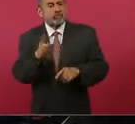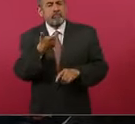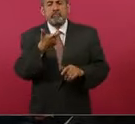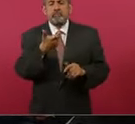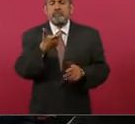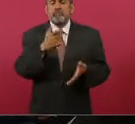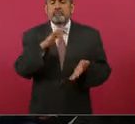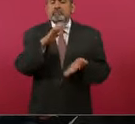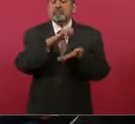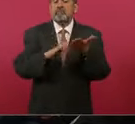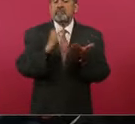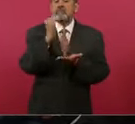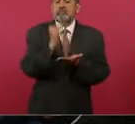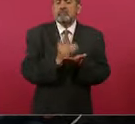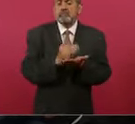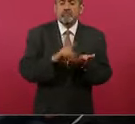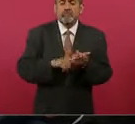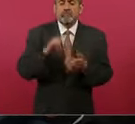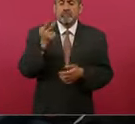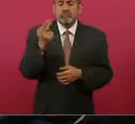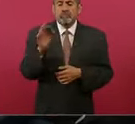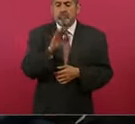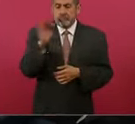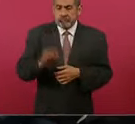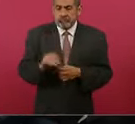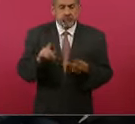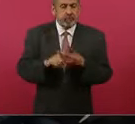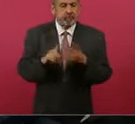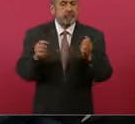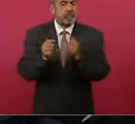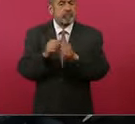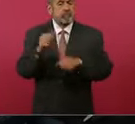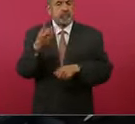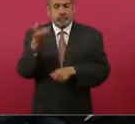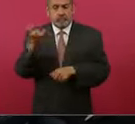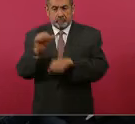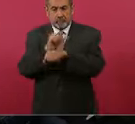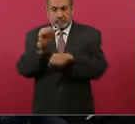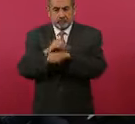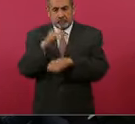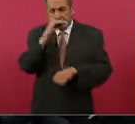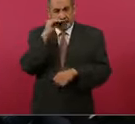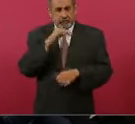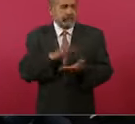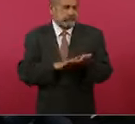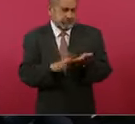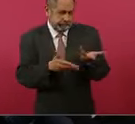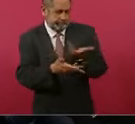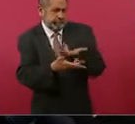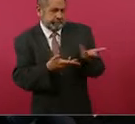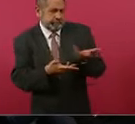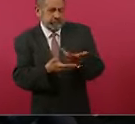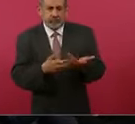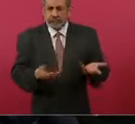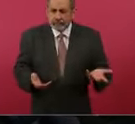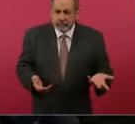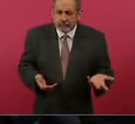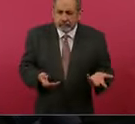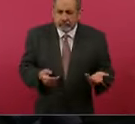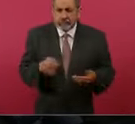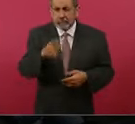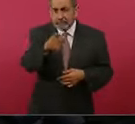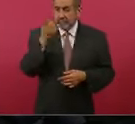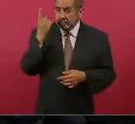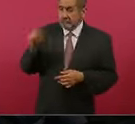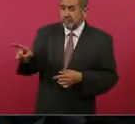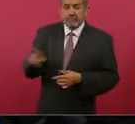del 25% en todos sus contratos y 300 vehículos gratis. ¿Qué opina, presidente? Aparte de que ignoran sus instrucciones,